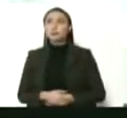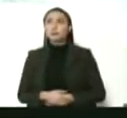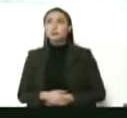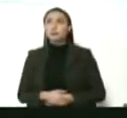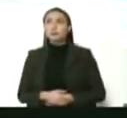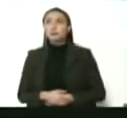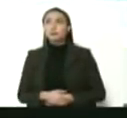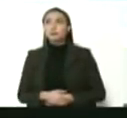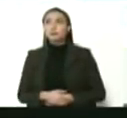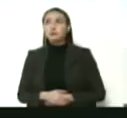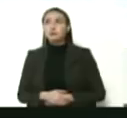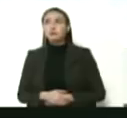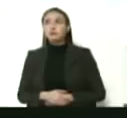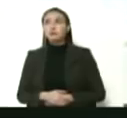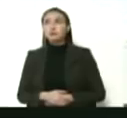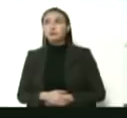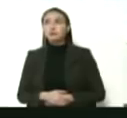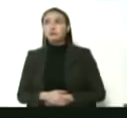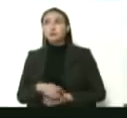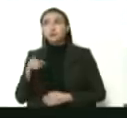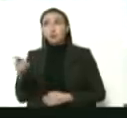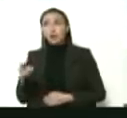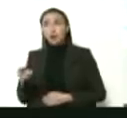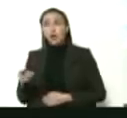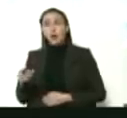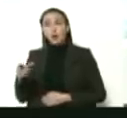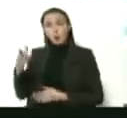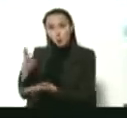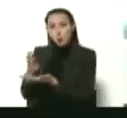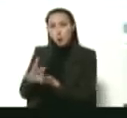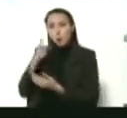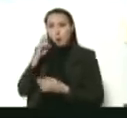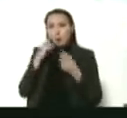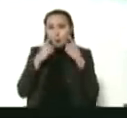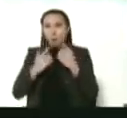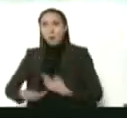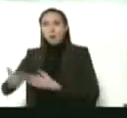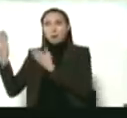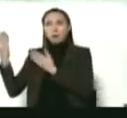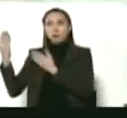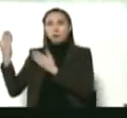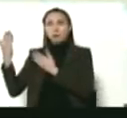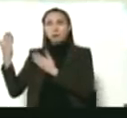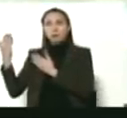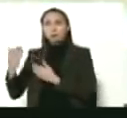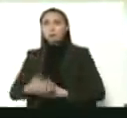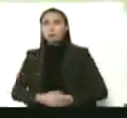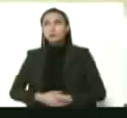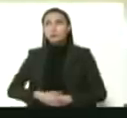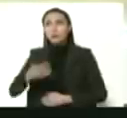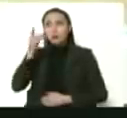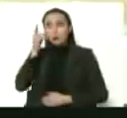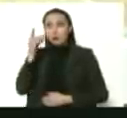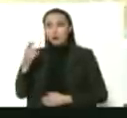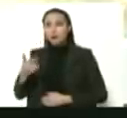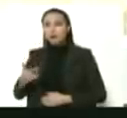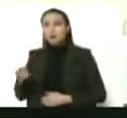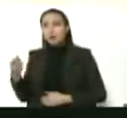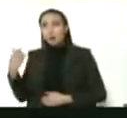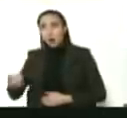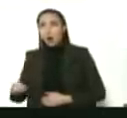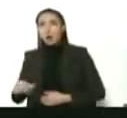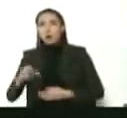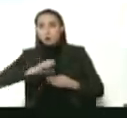Ras con ras. Ahí está, miren, si la cámara puede poner, ahí tiene la vicepresidenta un